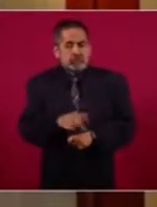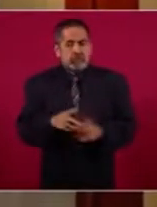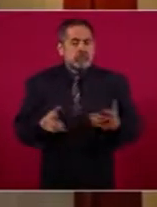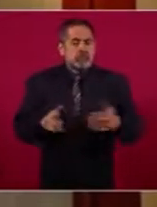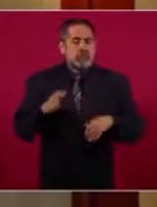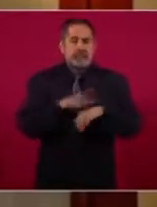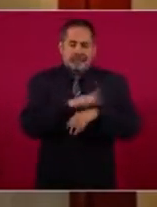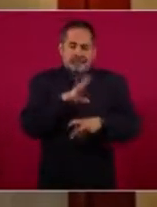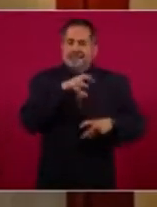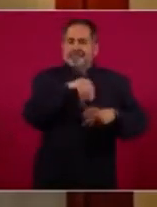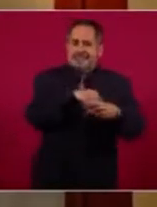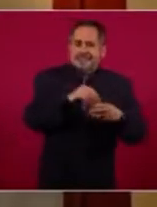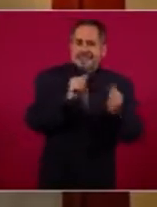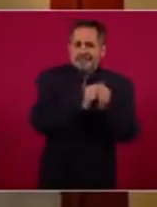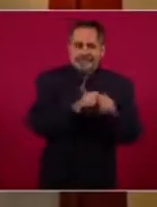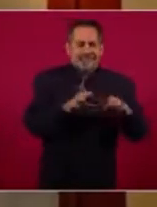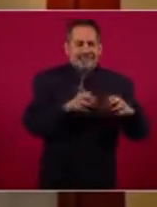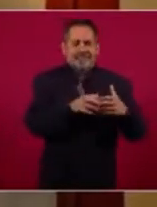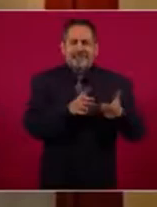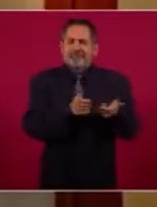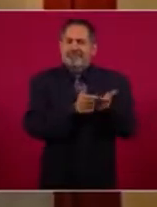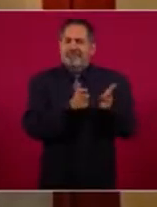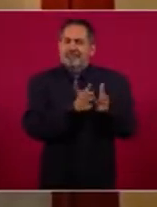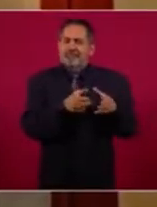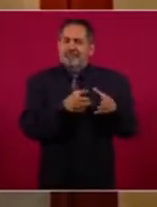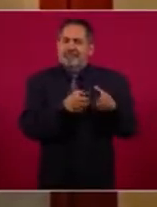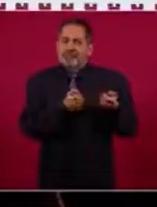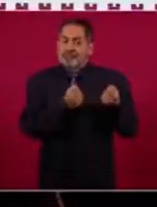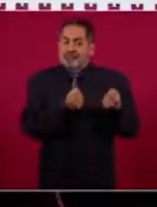porque pertenece a un grupo